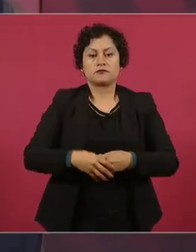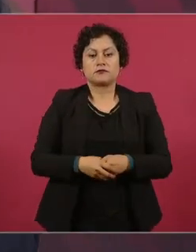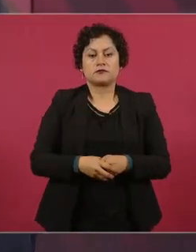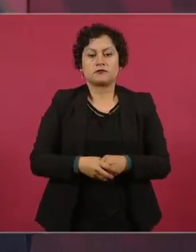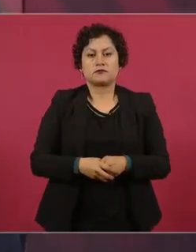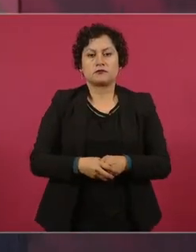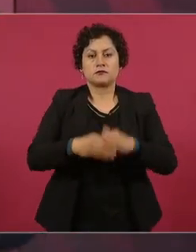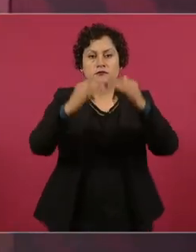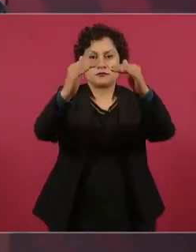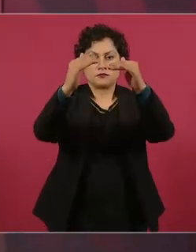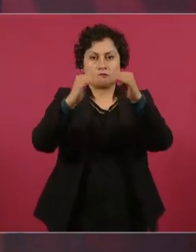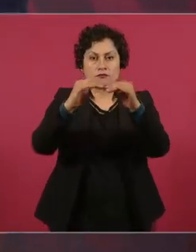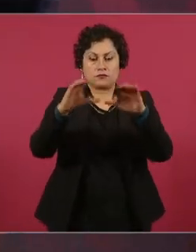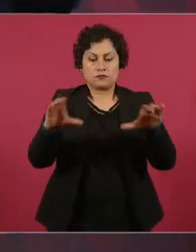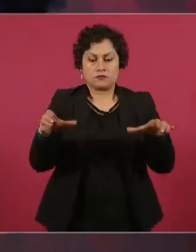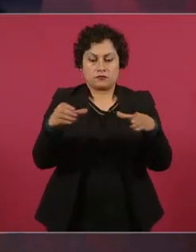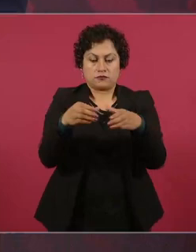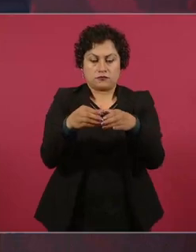magistrados,